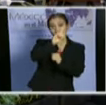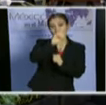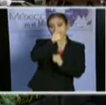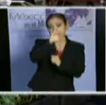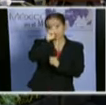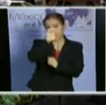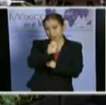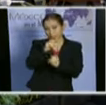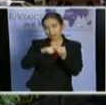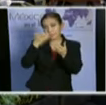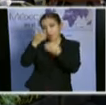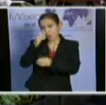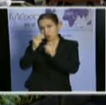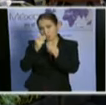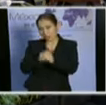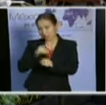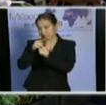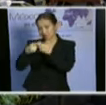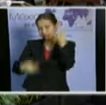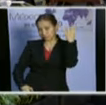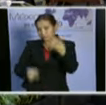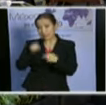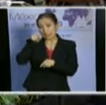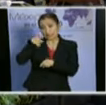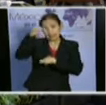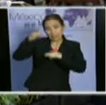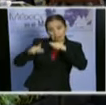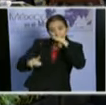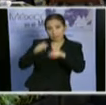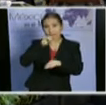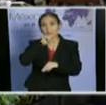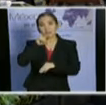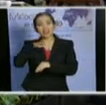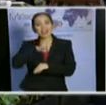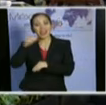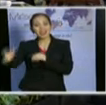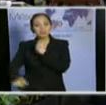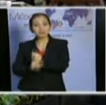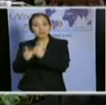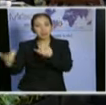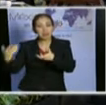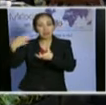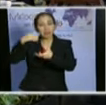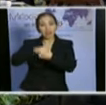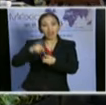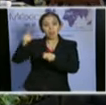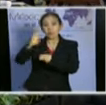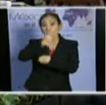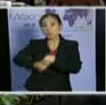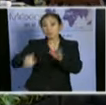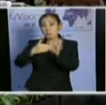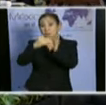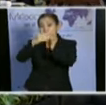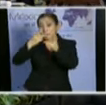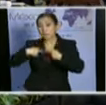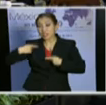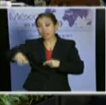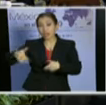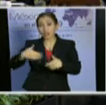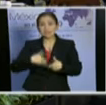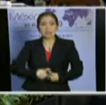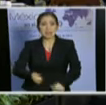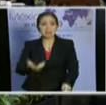OCDE, el Banco Mundial, etcétera. Esta desigualdad también incluye el grave problema de 900 millones de personas con